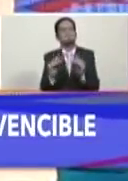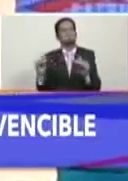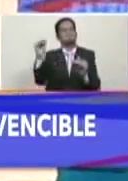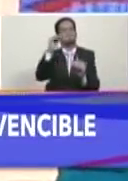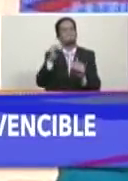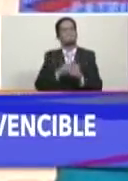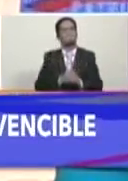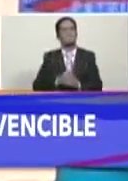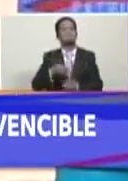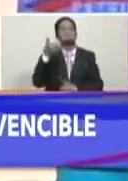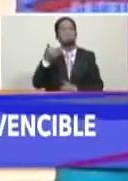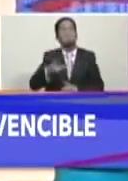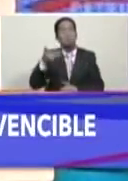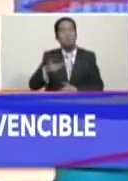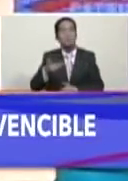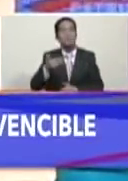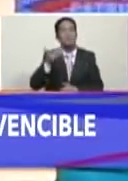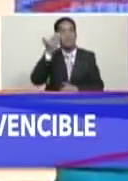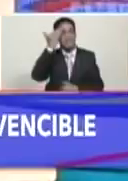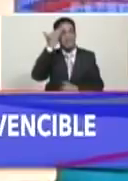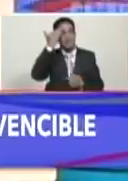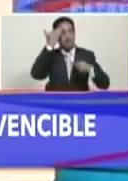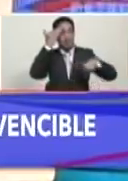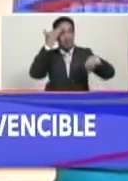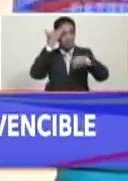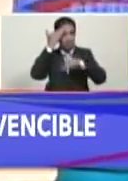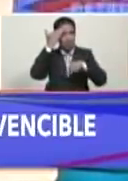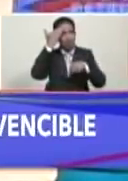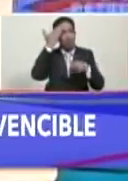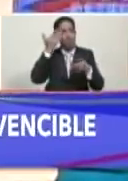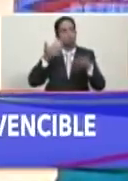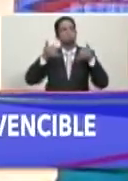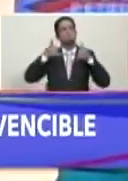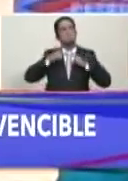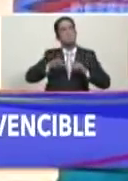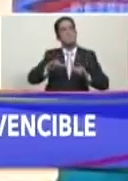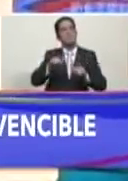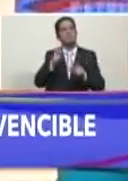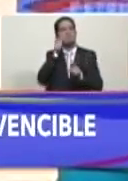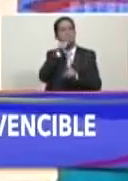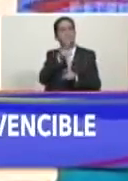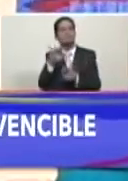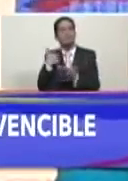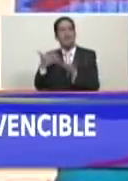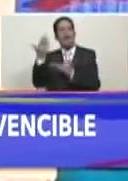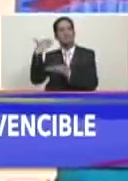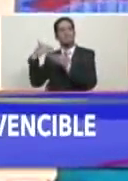importante saber que nosotros somos hijos de los libertadores de América.